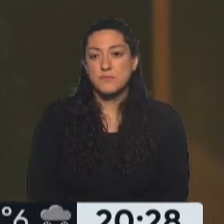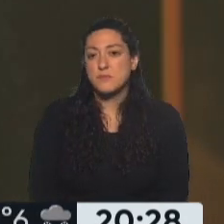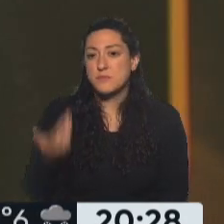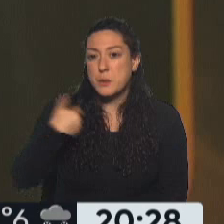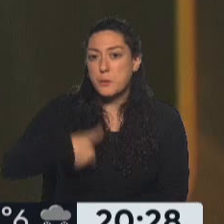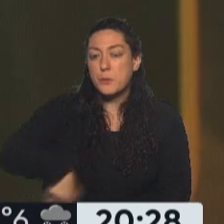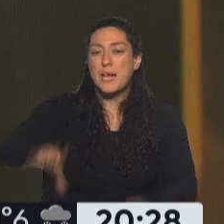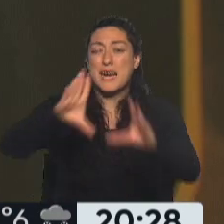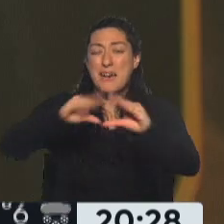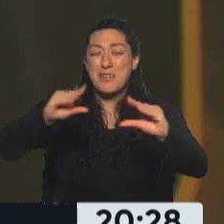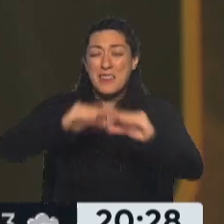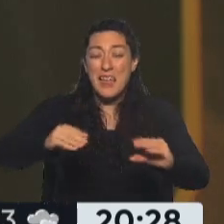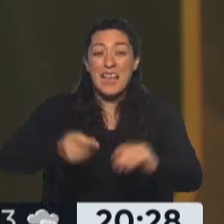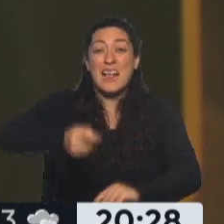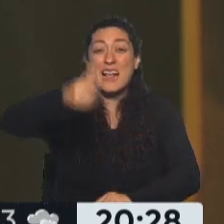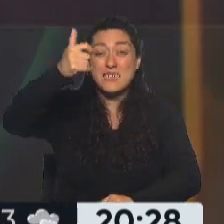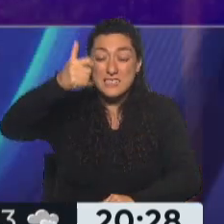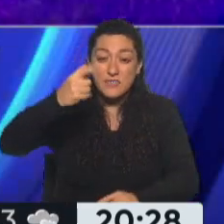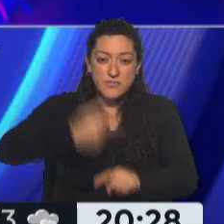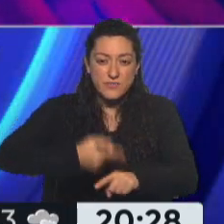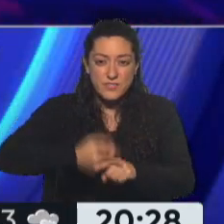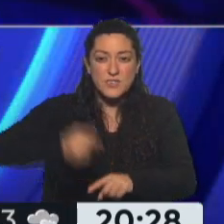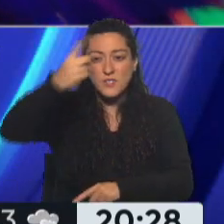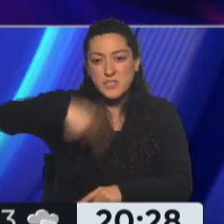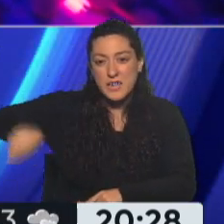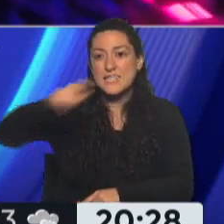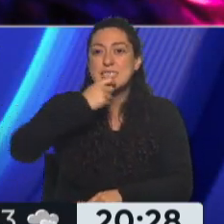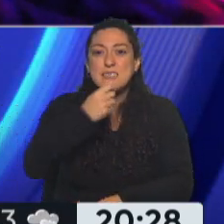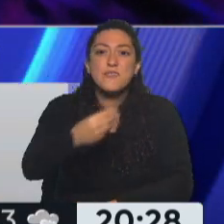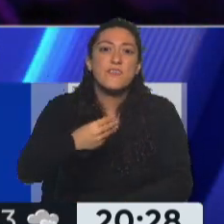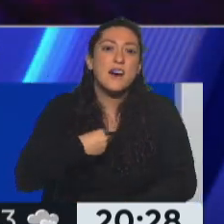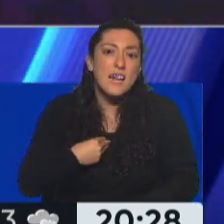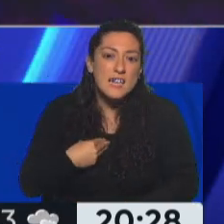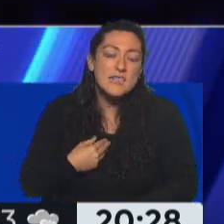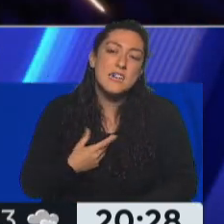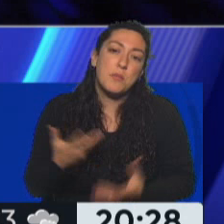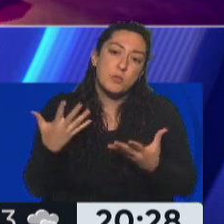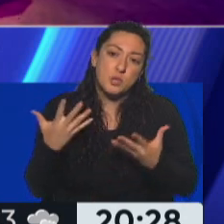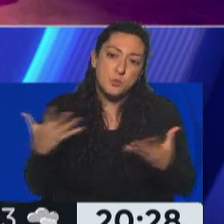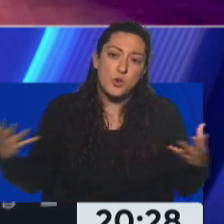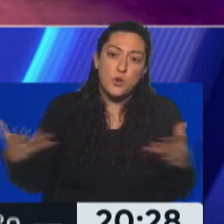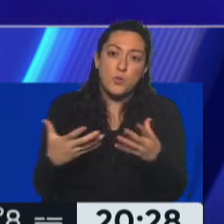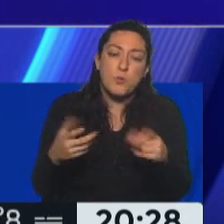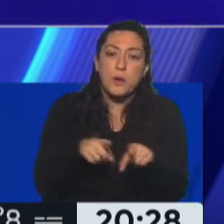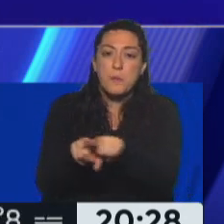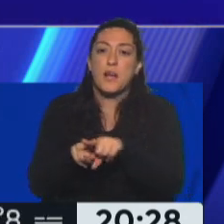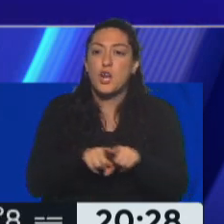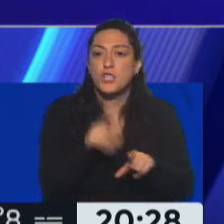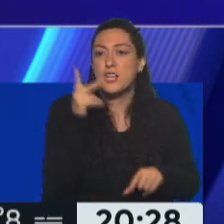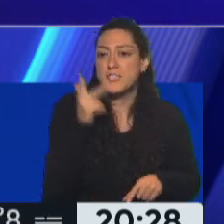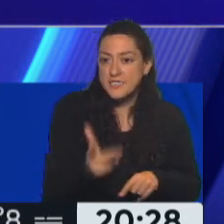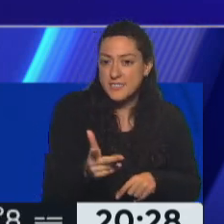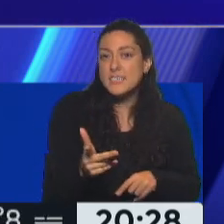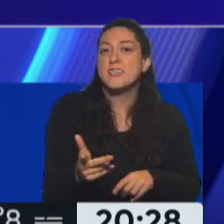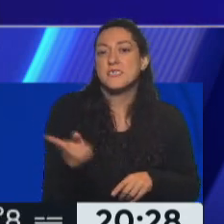casi la Navidad llegado casi fin de año vas a poder celebrar si sos fanático o fanática claramente de esta banda de este trío de hermanos bueno Tenés que ir